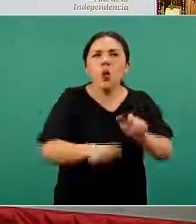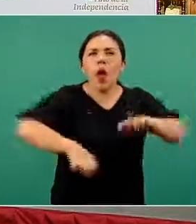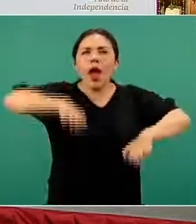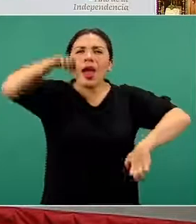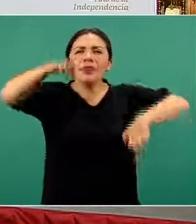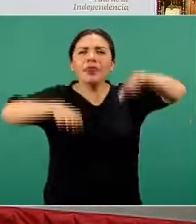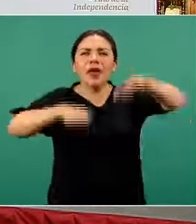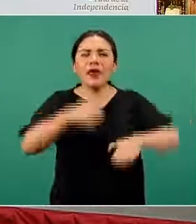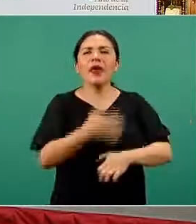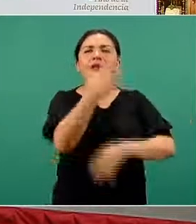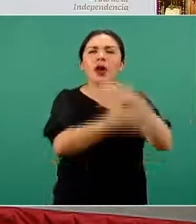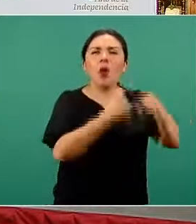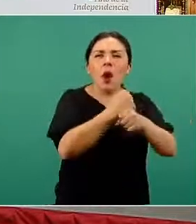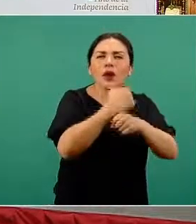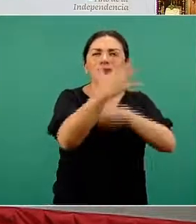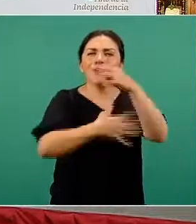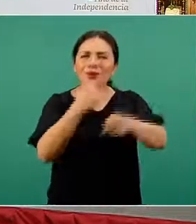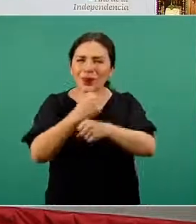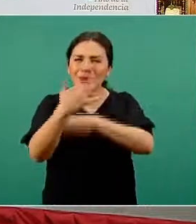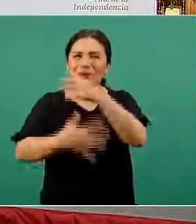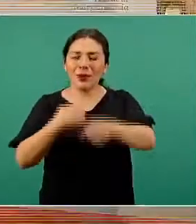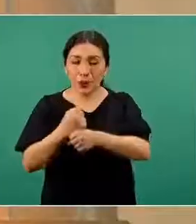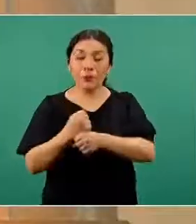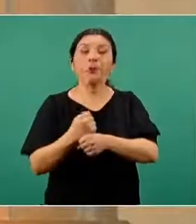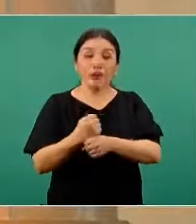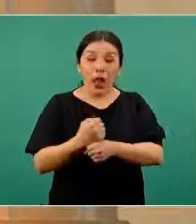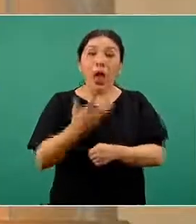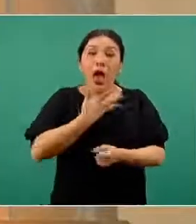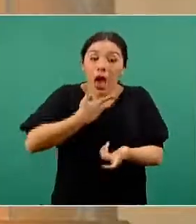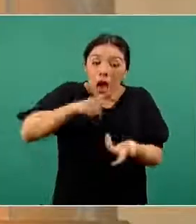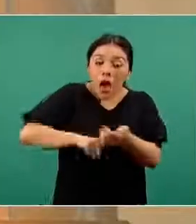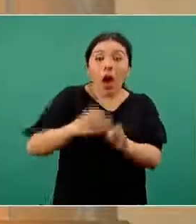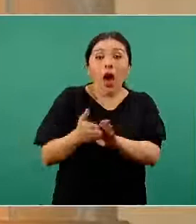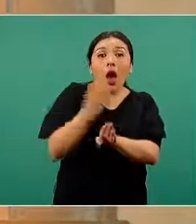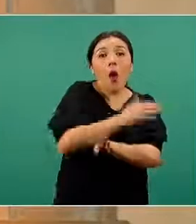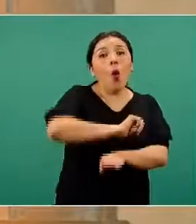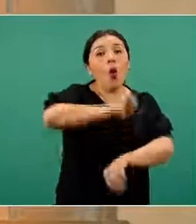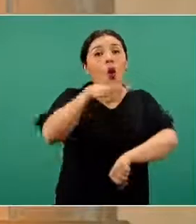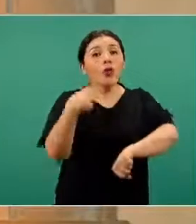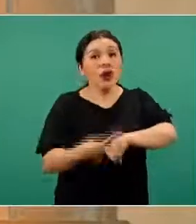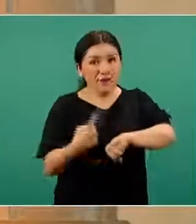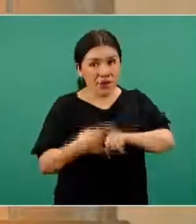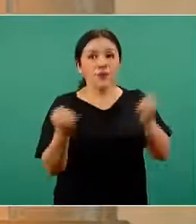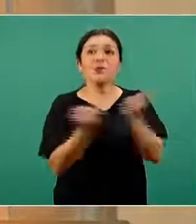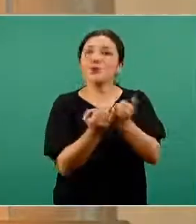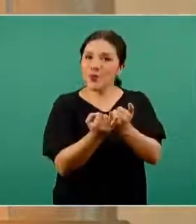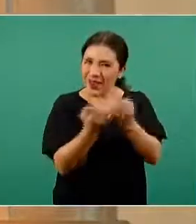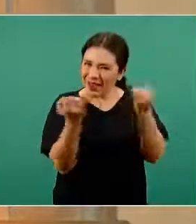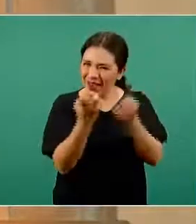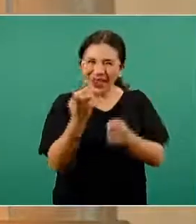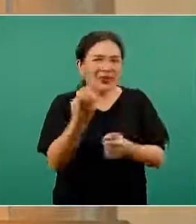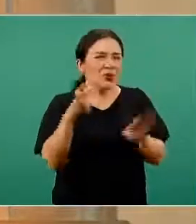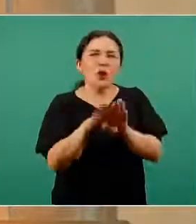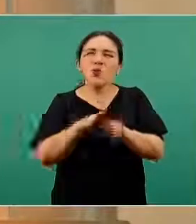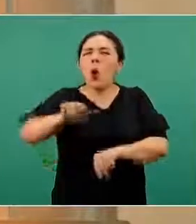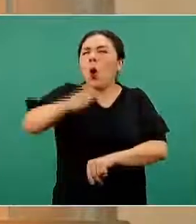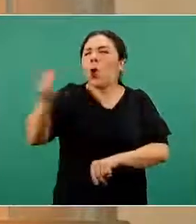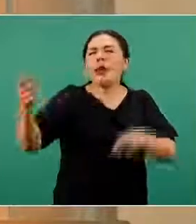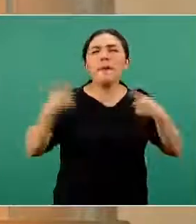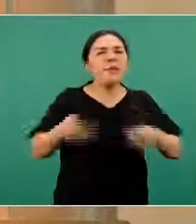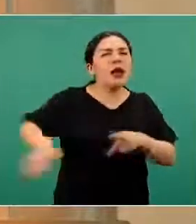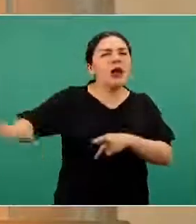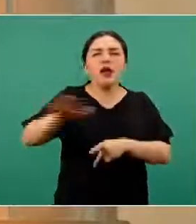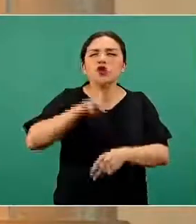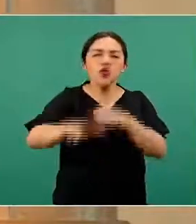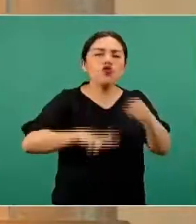por quinquenio. La presencia de comorbilidades, como lo hemos visto también para la población en general, pero que también se refleja en